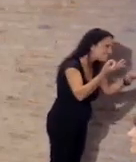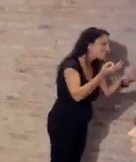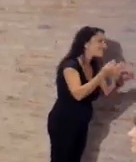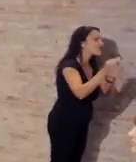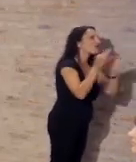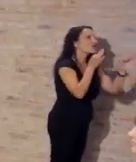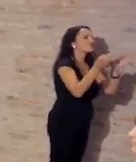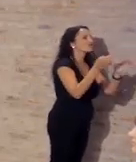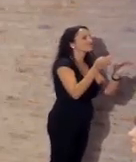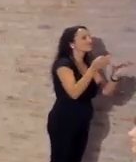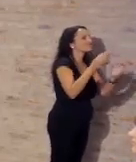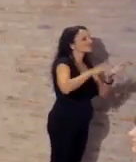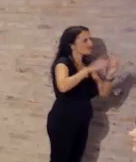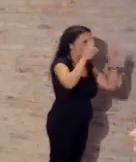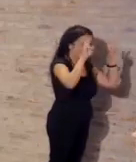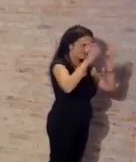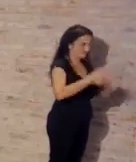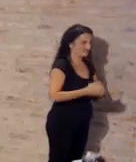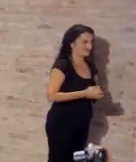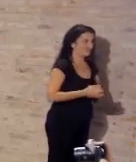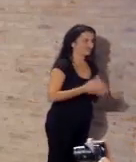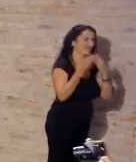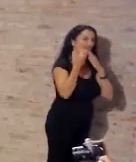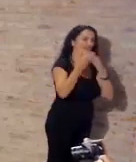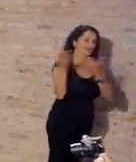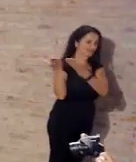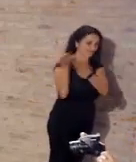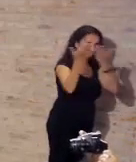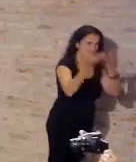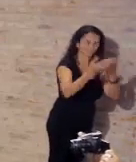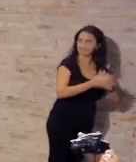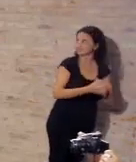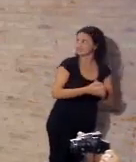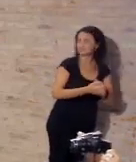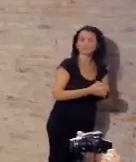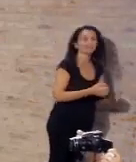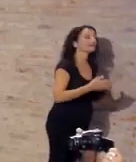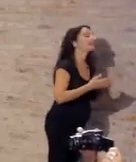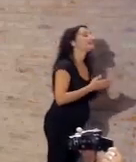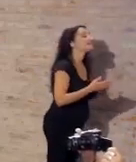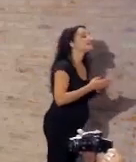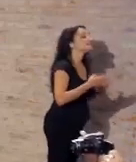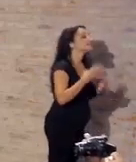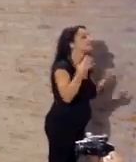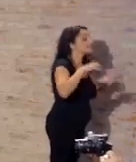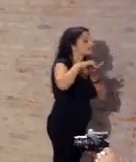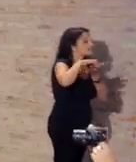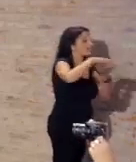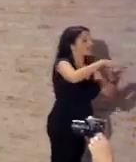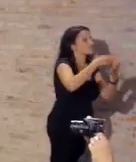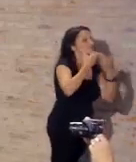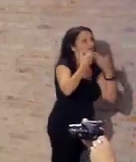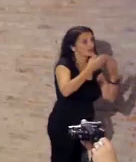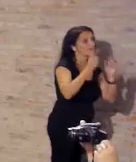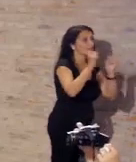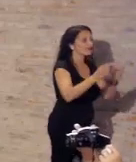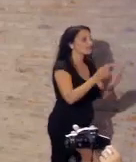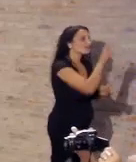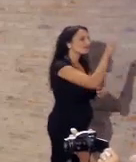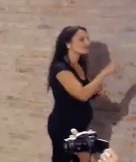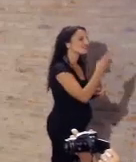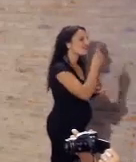agradezco muchísimo la la institución parque España al centro cultural y en particular a Virginia por haberme